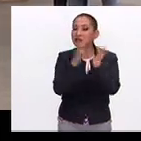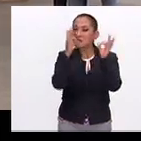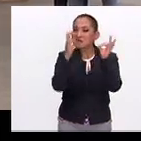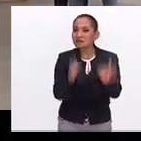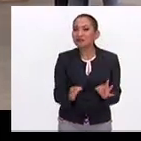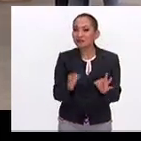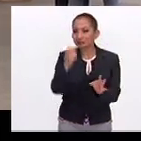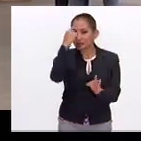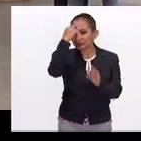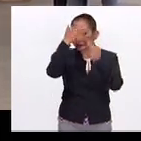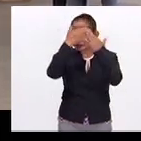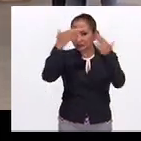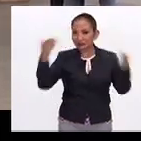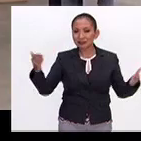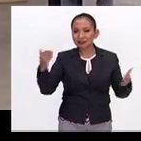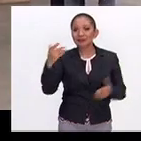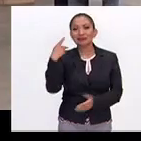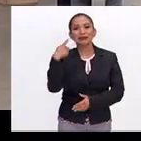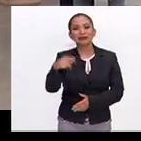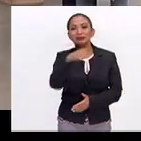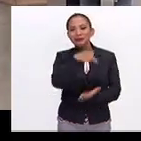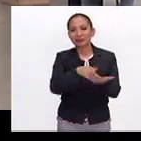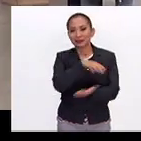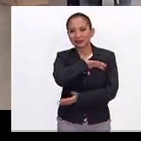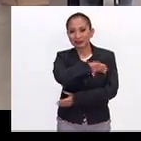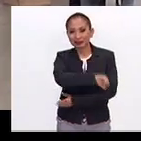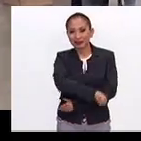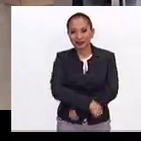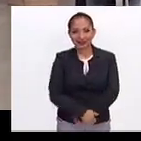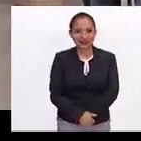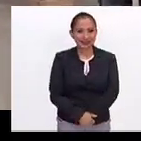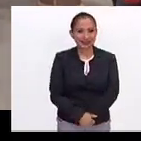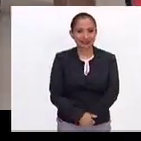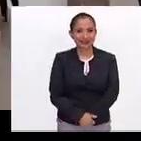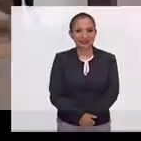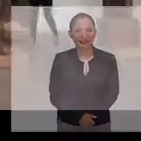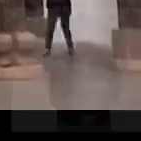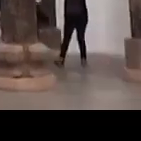mano, nuestra mente abierta y el espacio que prefieran.